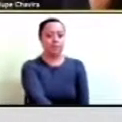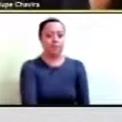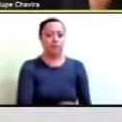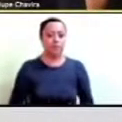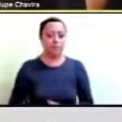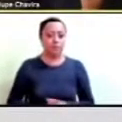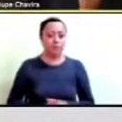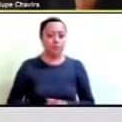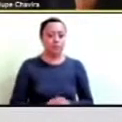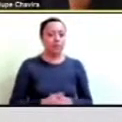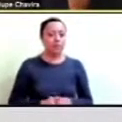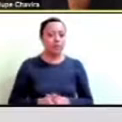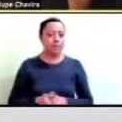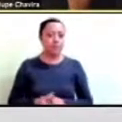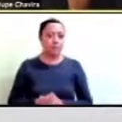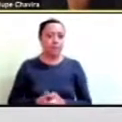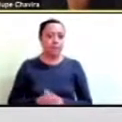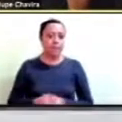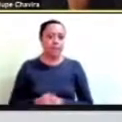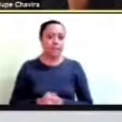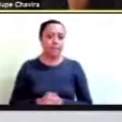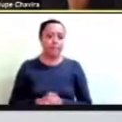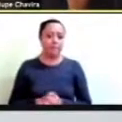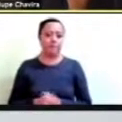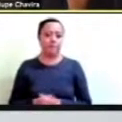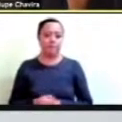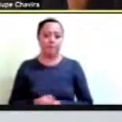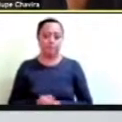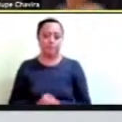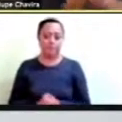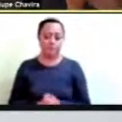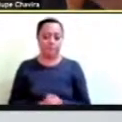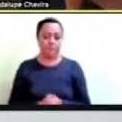Chavira, Guadalupe, por favor, secretaria.